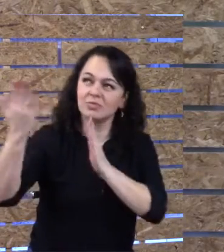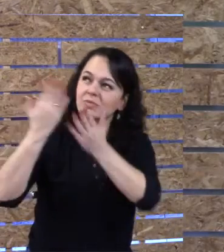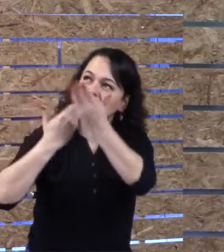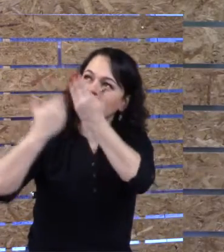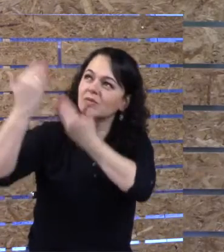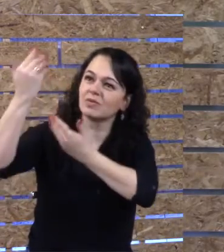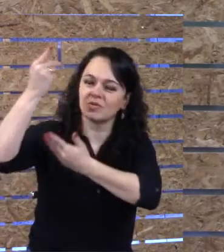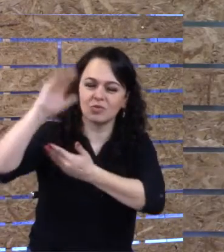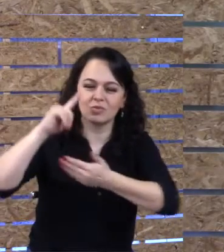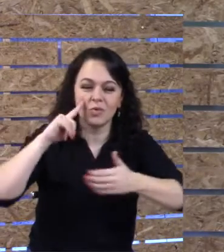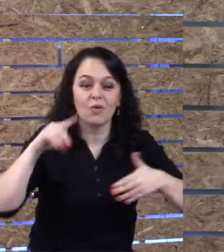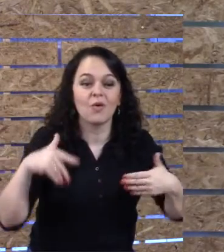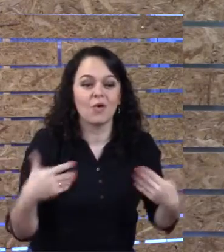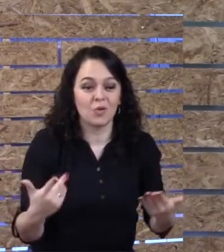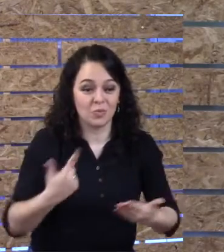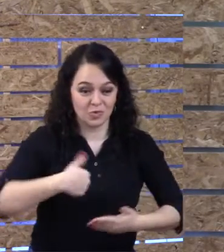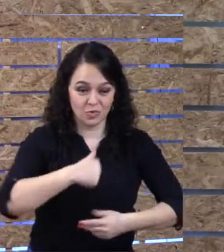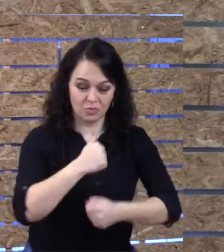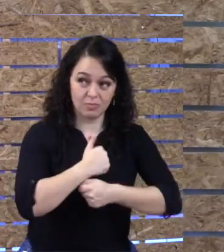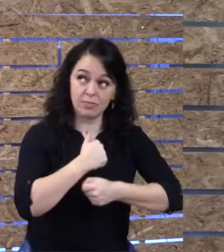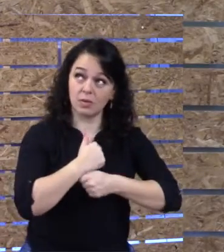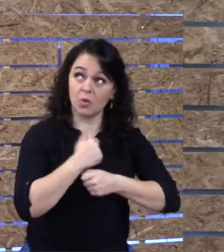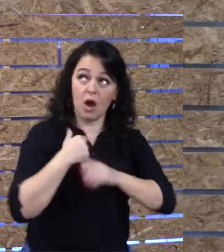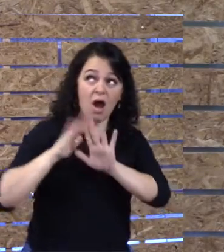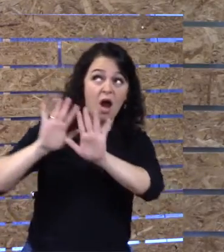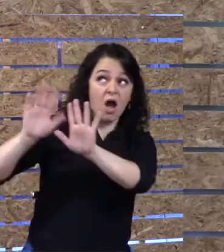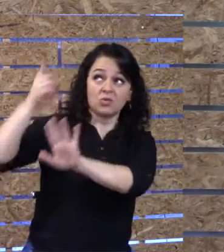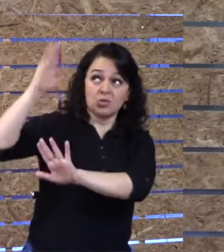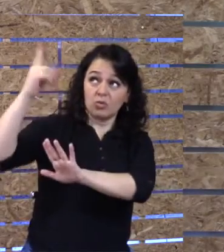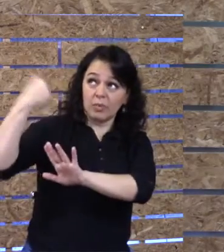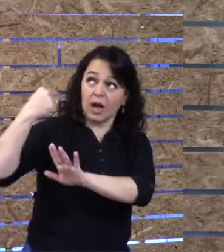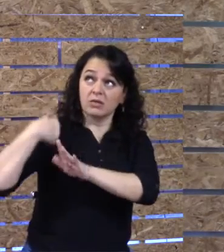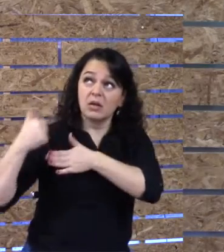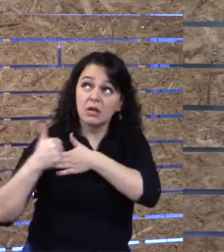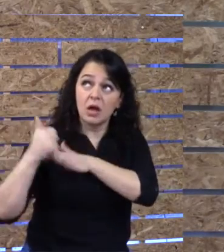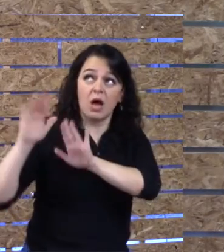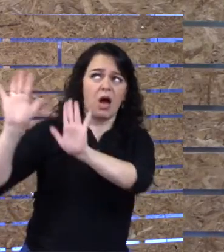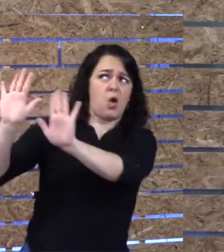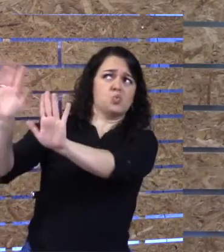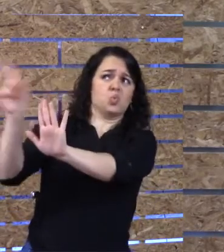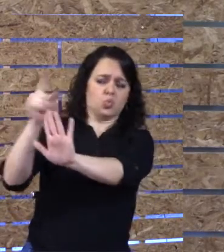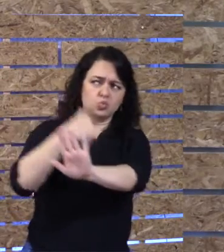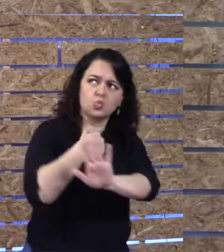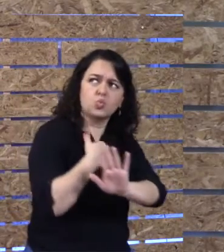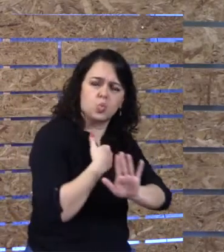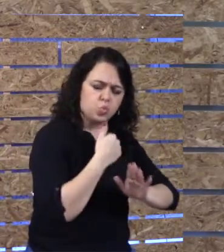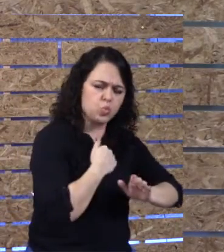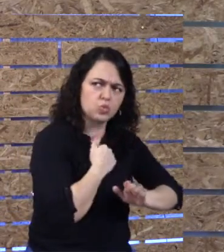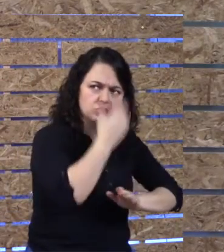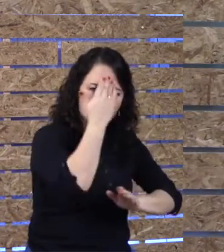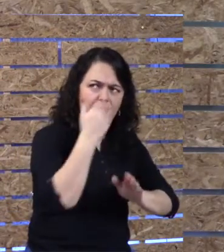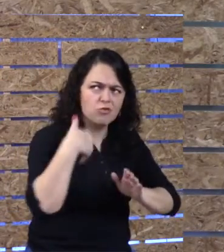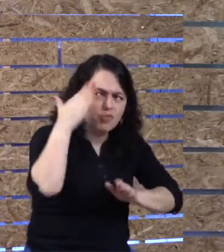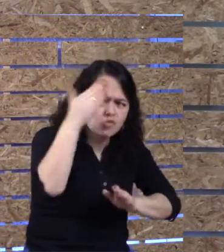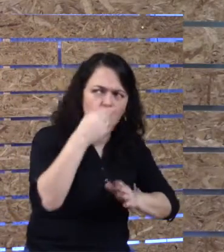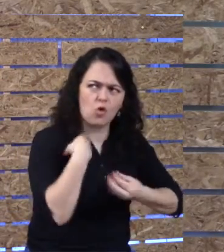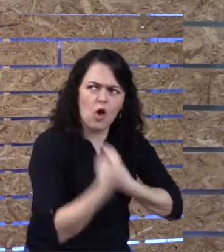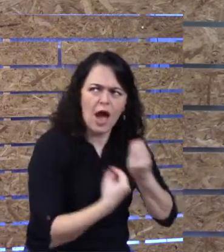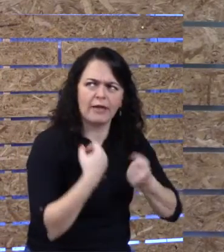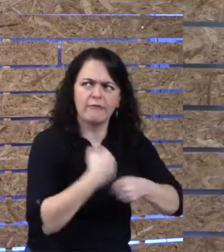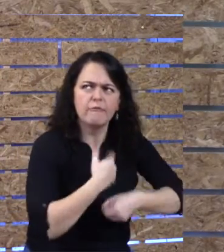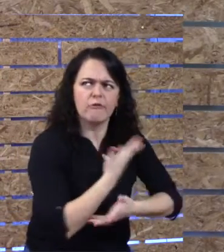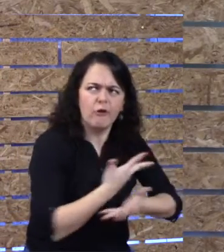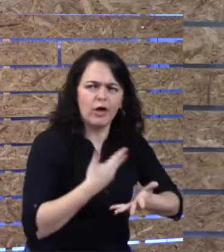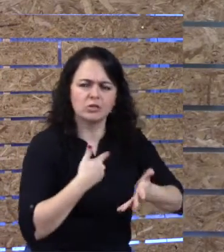quién es Él para ti. ¿Qué tanto buscas de su palabra? ¿Qué tanto lo buscas en la